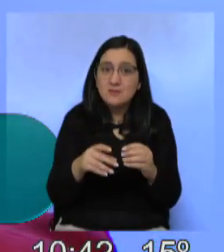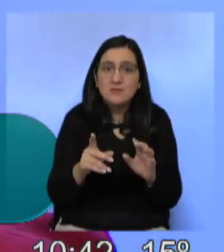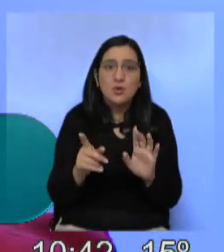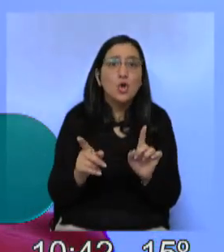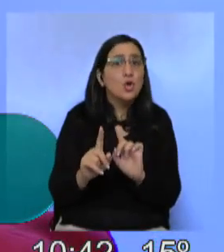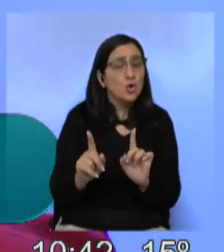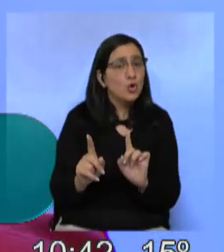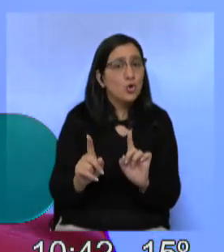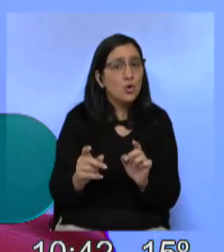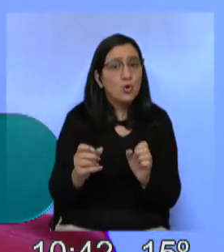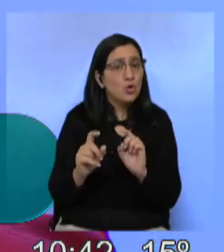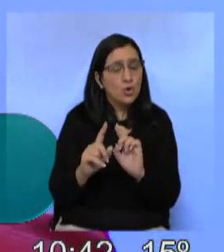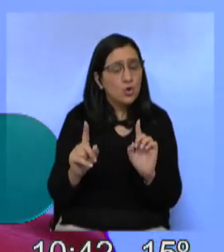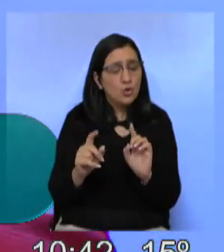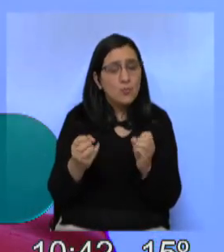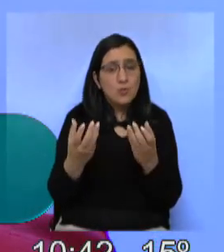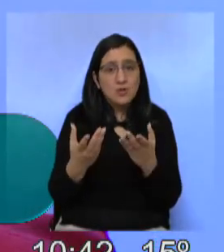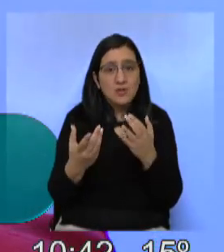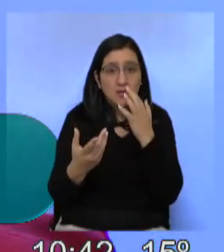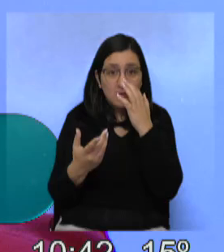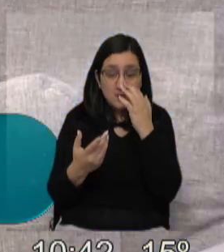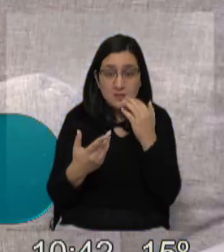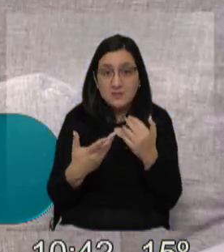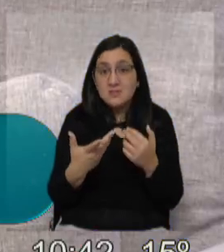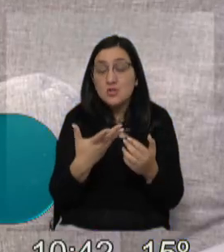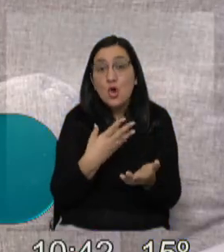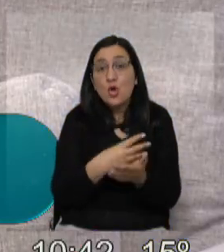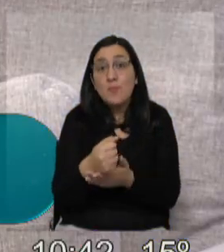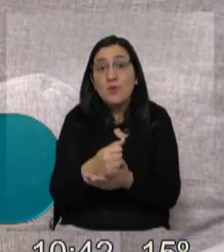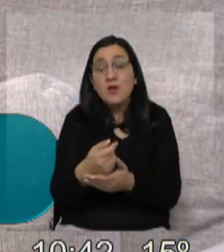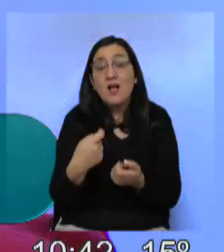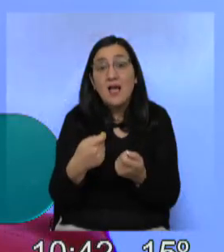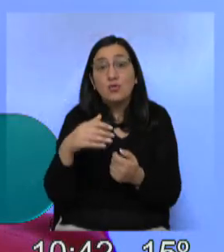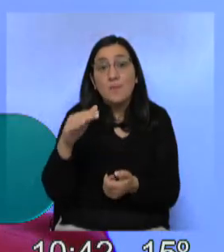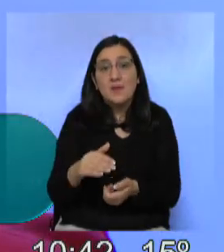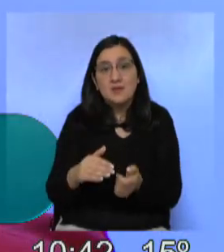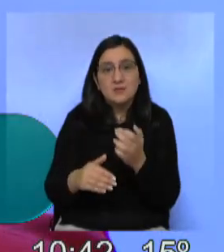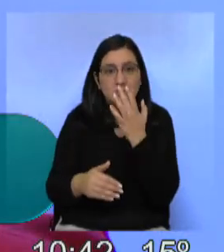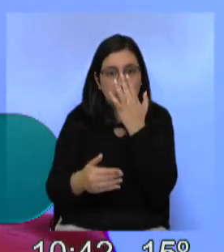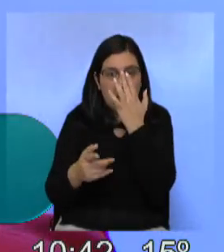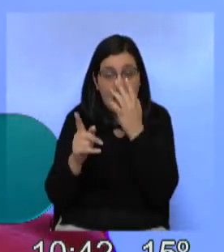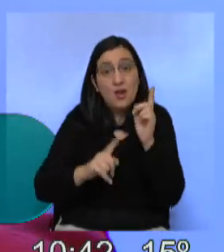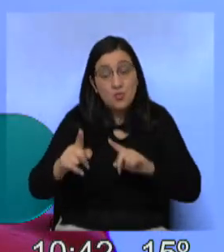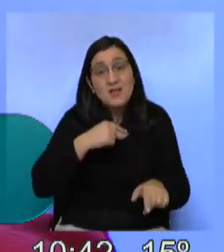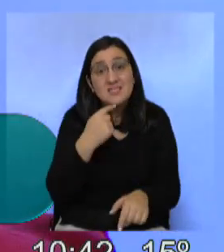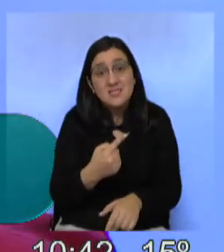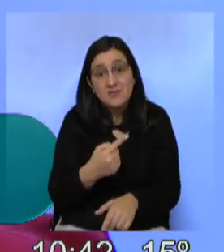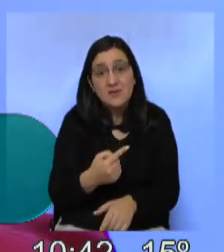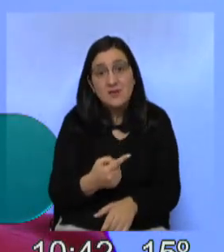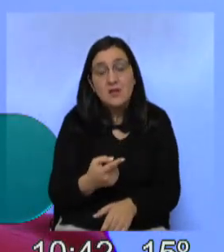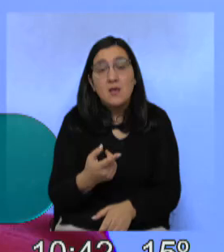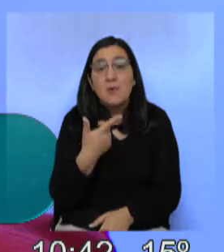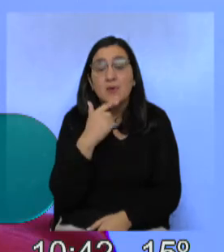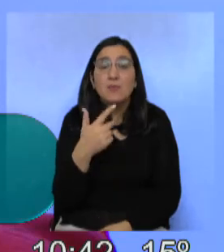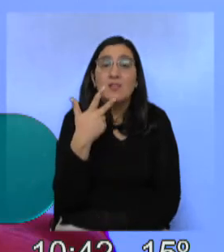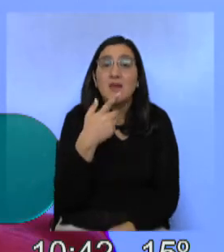digo, no, porque igual si no lo llevo voy a gastar menos. O sea, voy a gastar a veces no, hay ofertas que convienen. Pero también me pasa con el 3x2